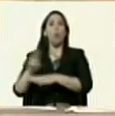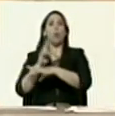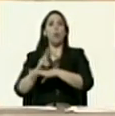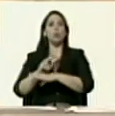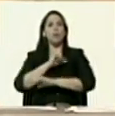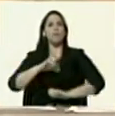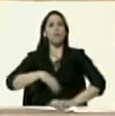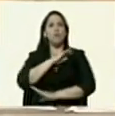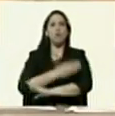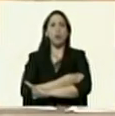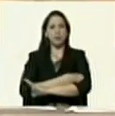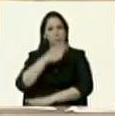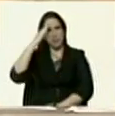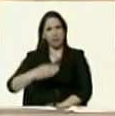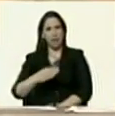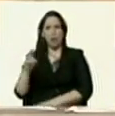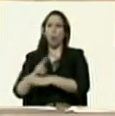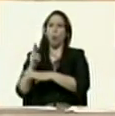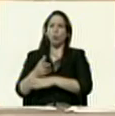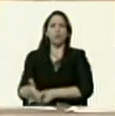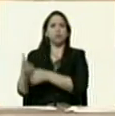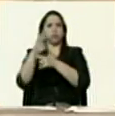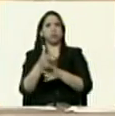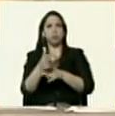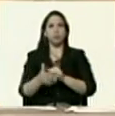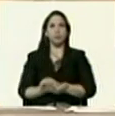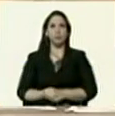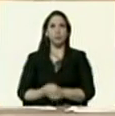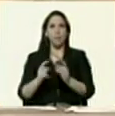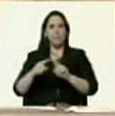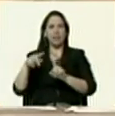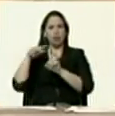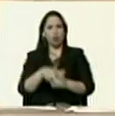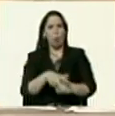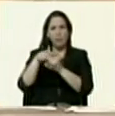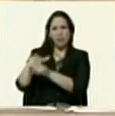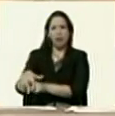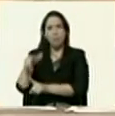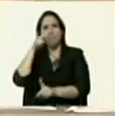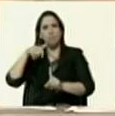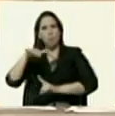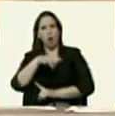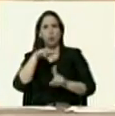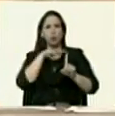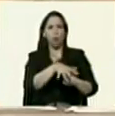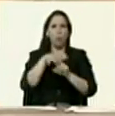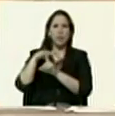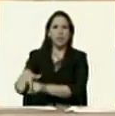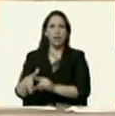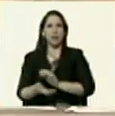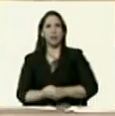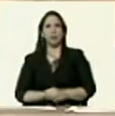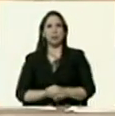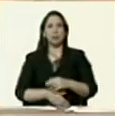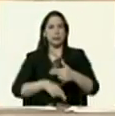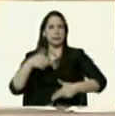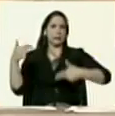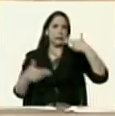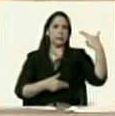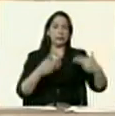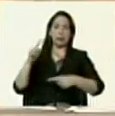fuerzas militares, usan sus fusiles para someter a los pueblos, para cometer desmanes y